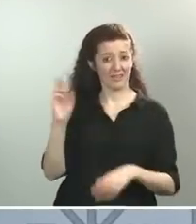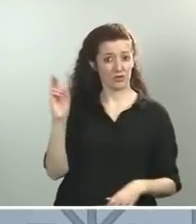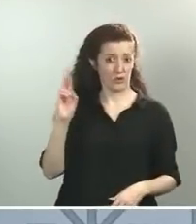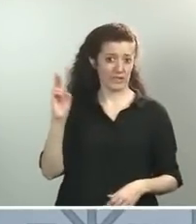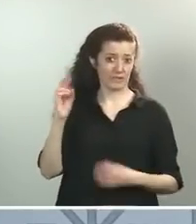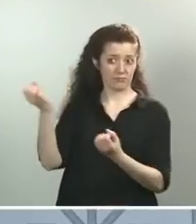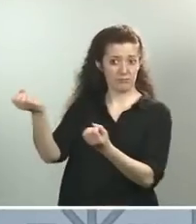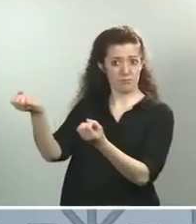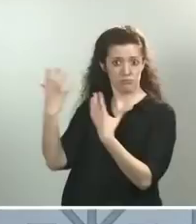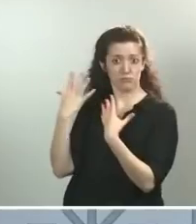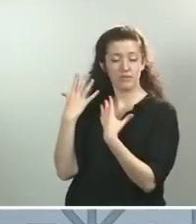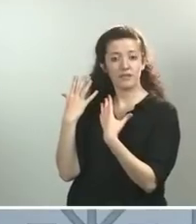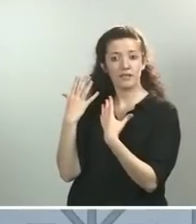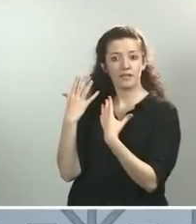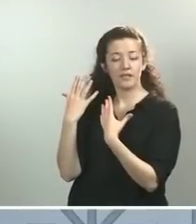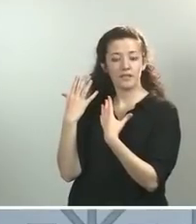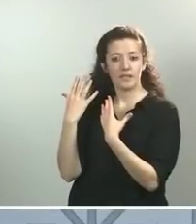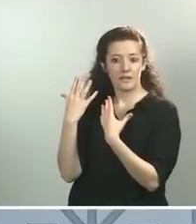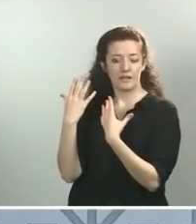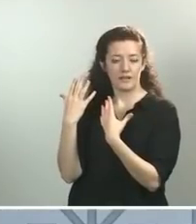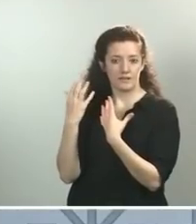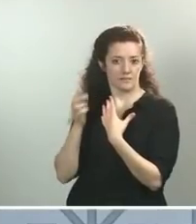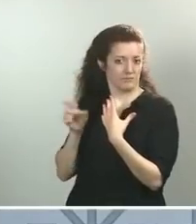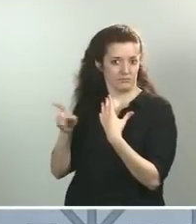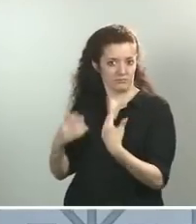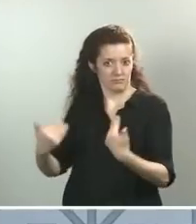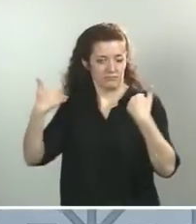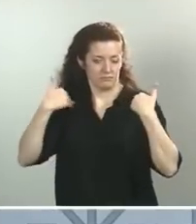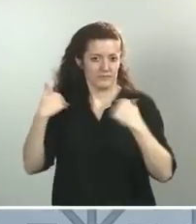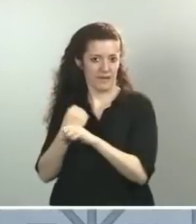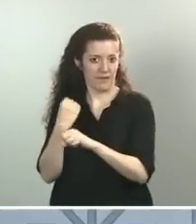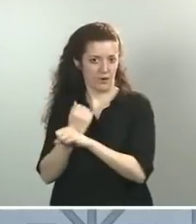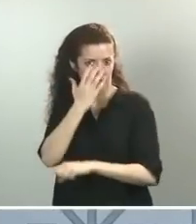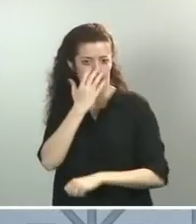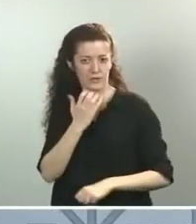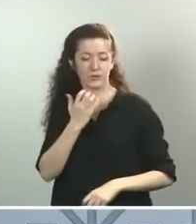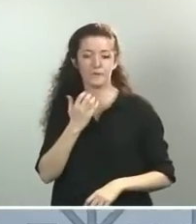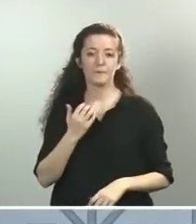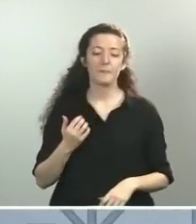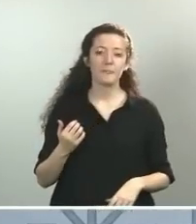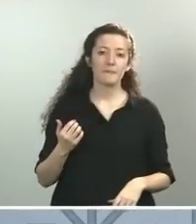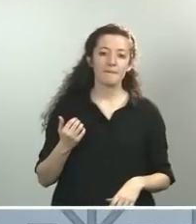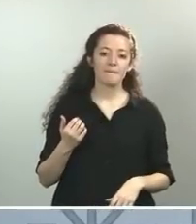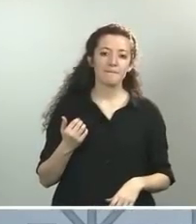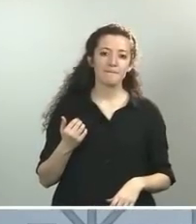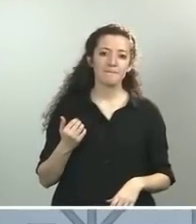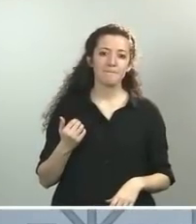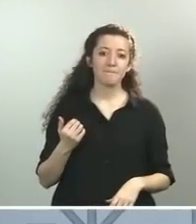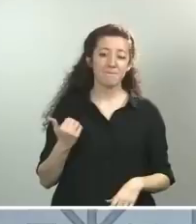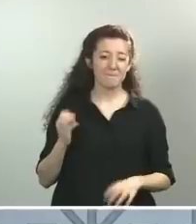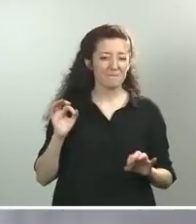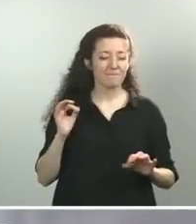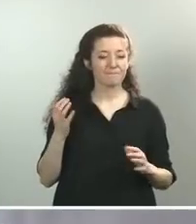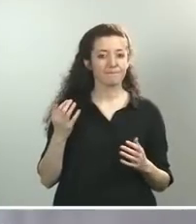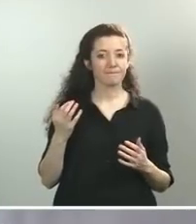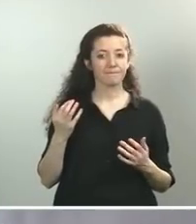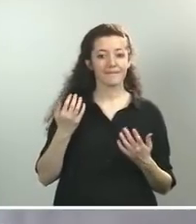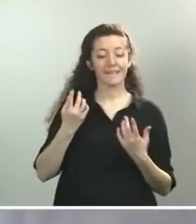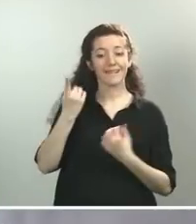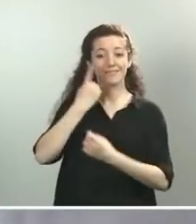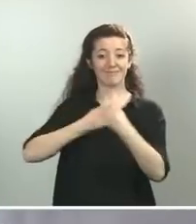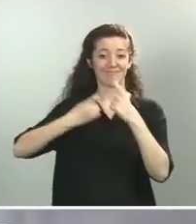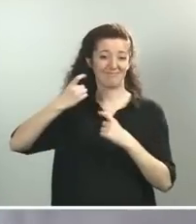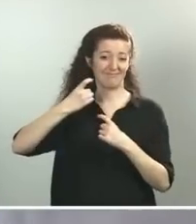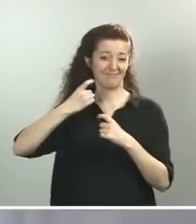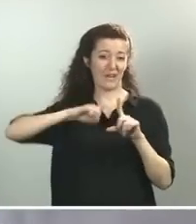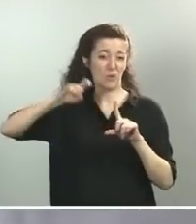me tengo que referir a ellos que han hecho o trabajo serio, as encuestas parciales que han hecho as universidades me dicen que hai menos